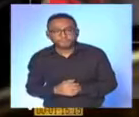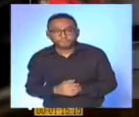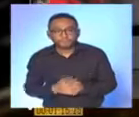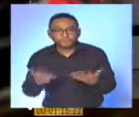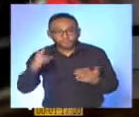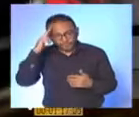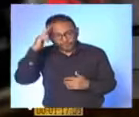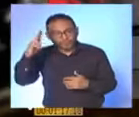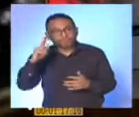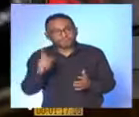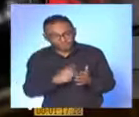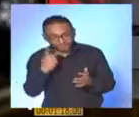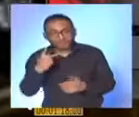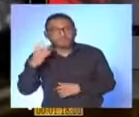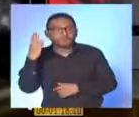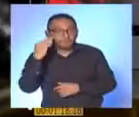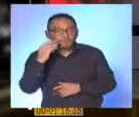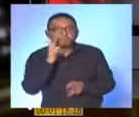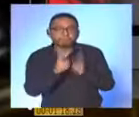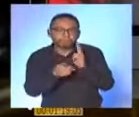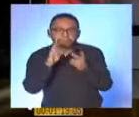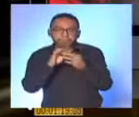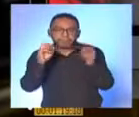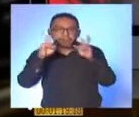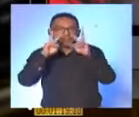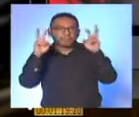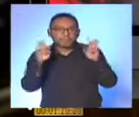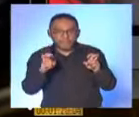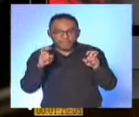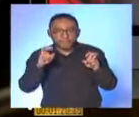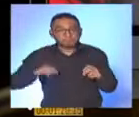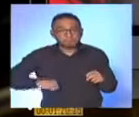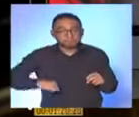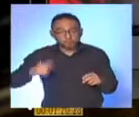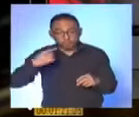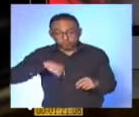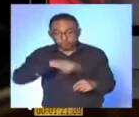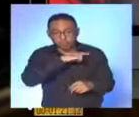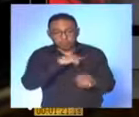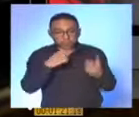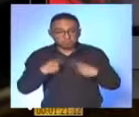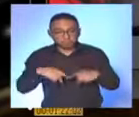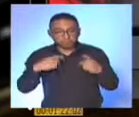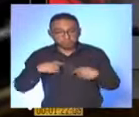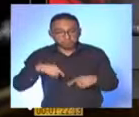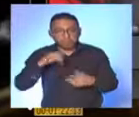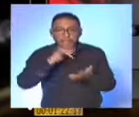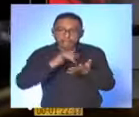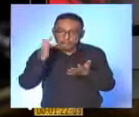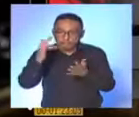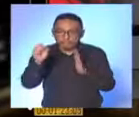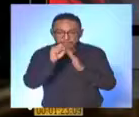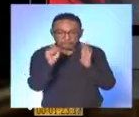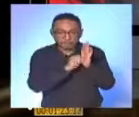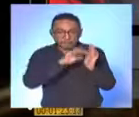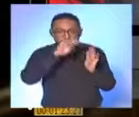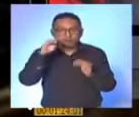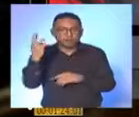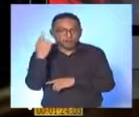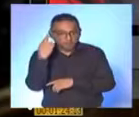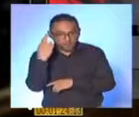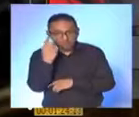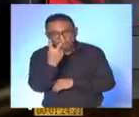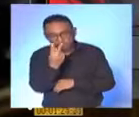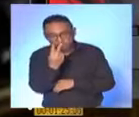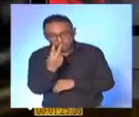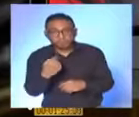¿Qué tal de nueva cuenta escucharnos para hablar sobre temas que nos atañen como ciudadanos en este espacio que agradezco del Sistema Michoacano de Radio y